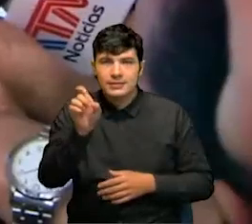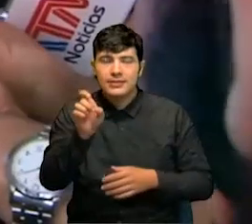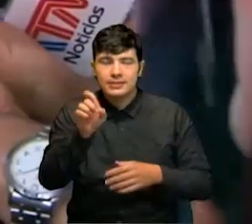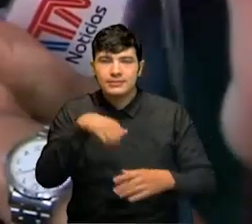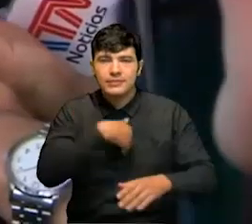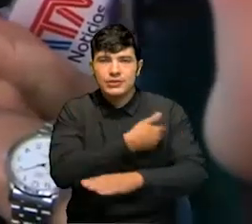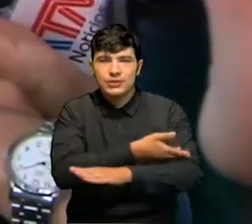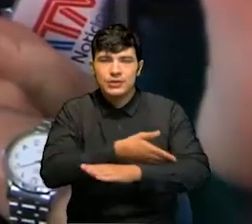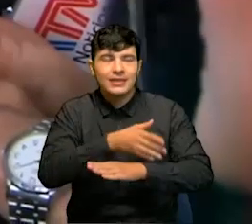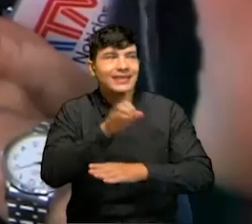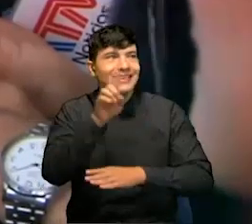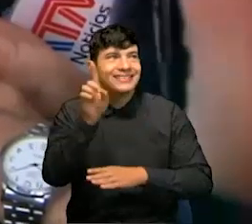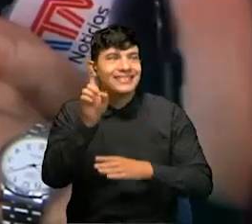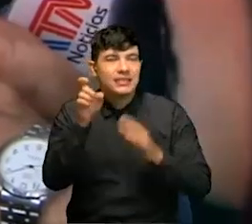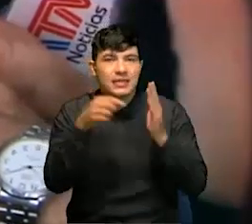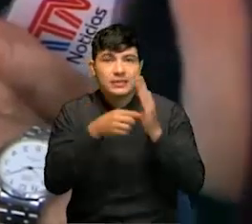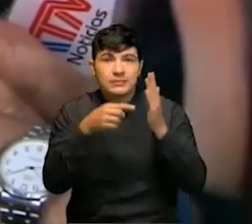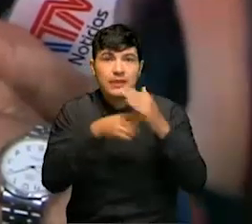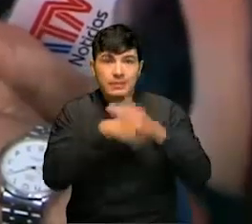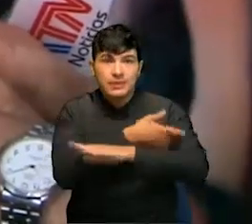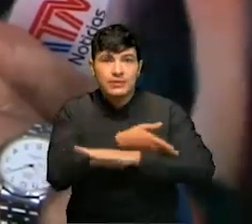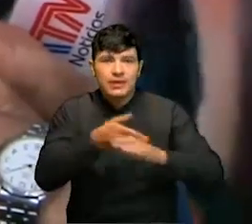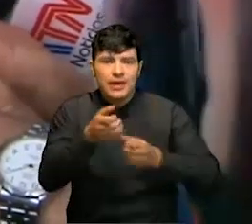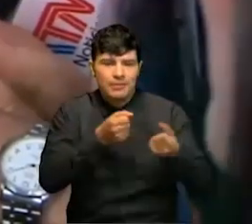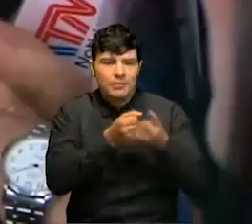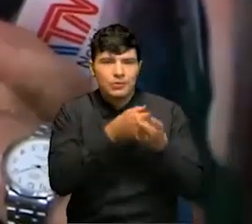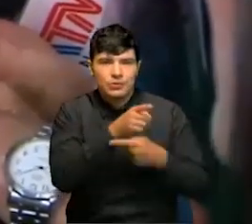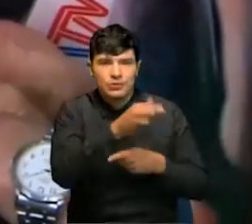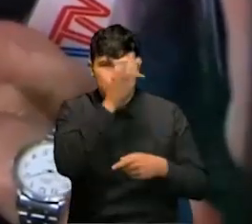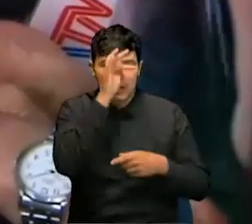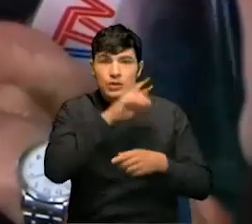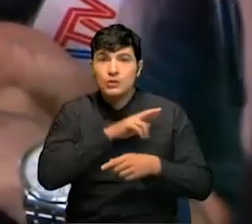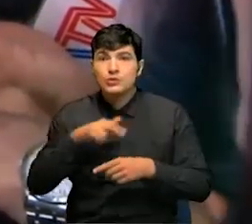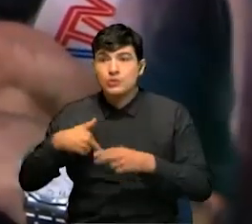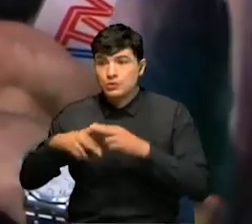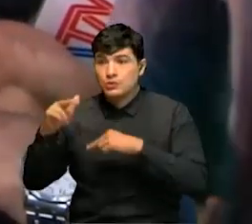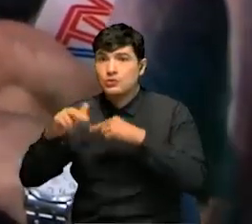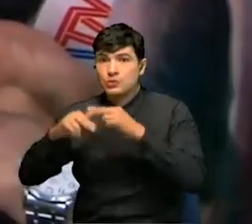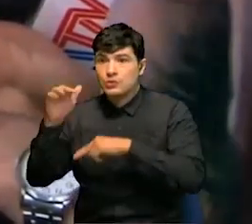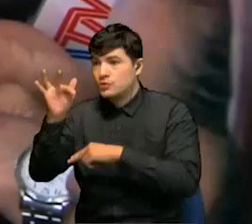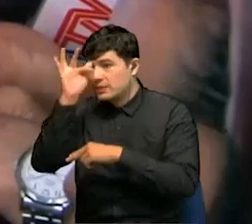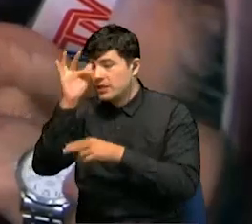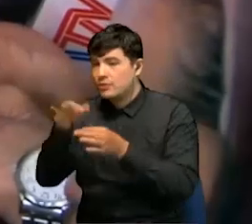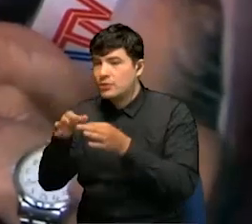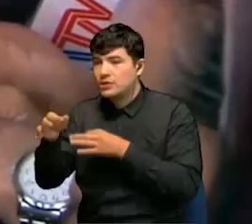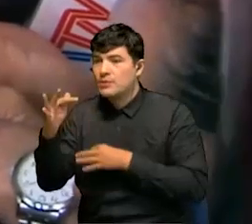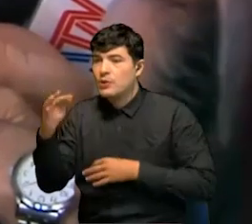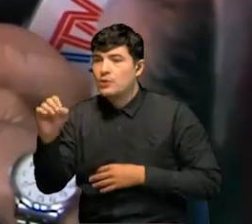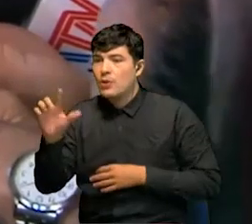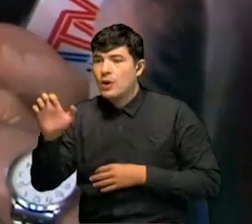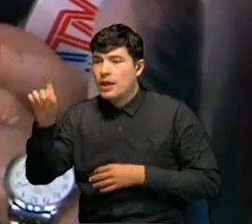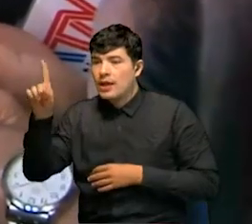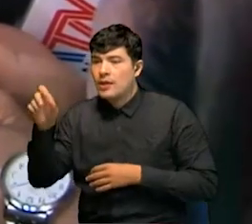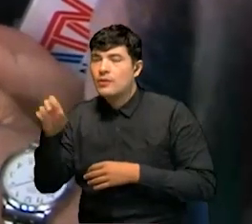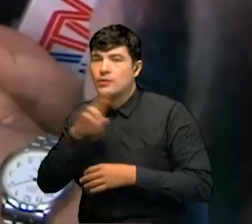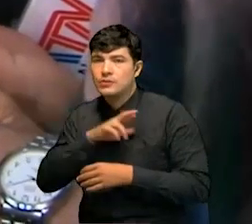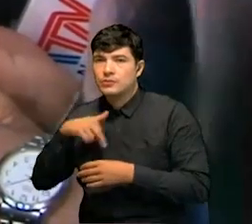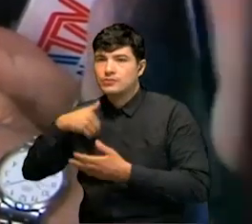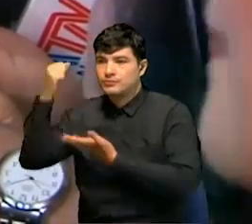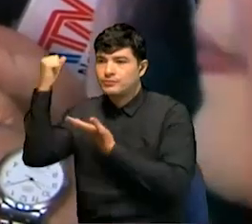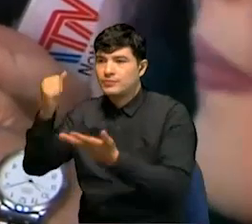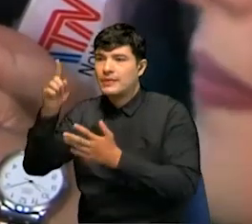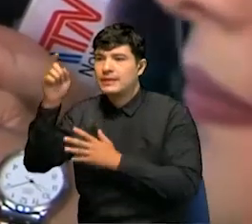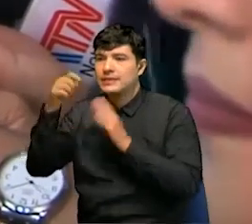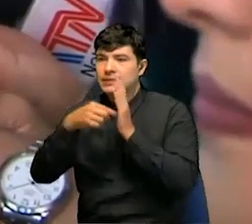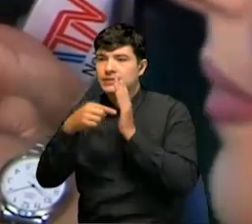a construir el hospital de toledo con inversión de 6 mil 500 millones de pesos